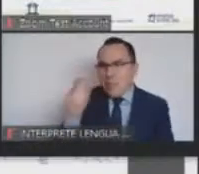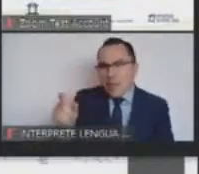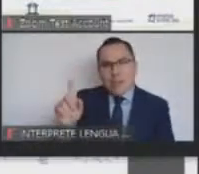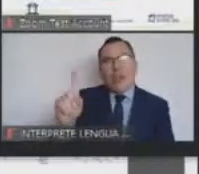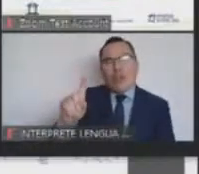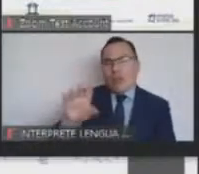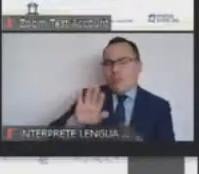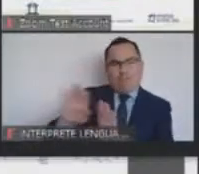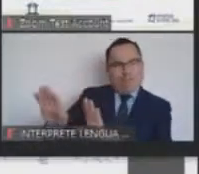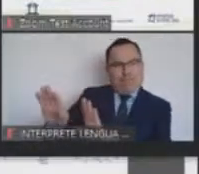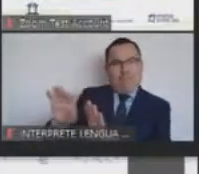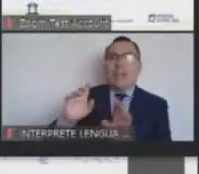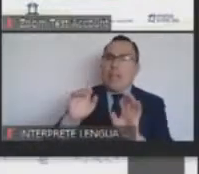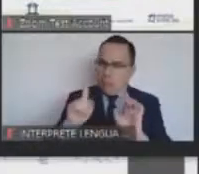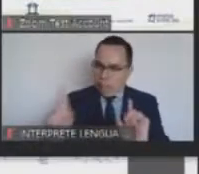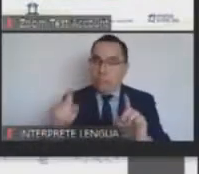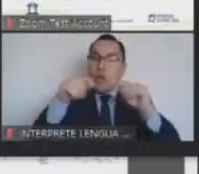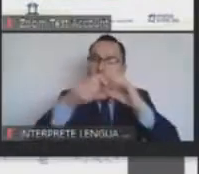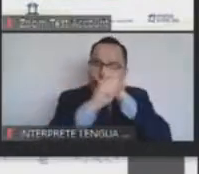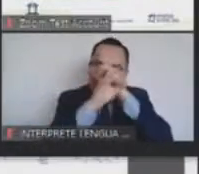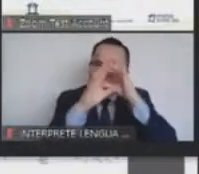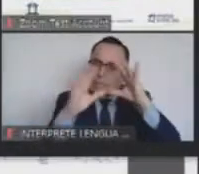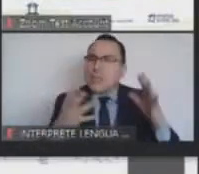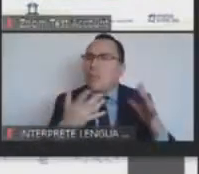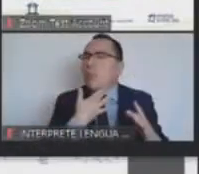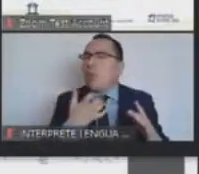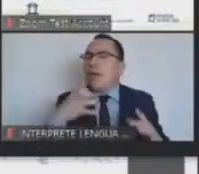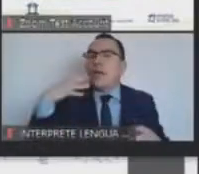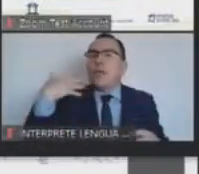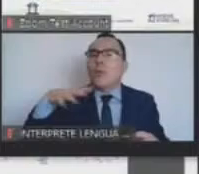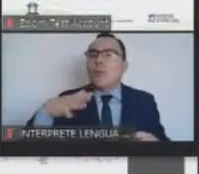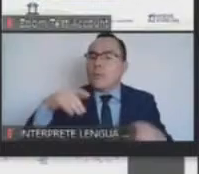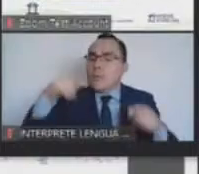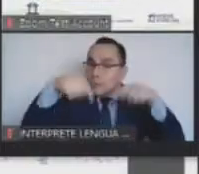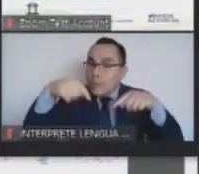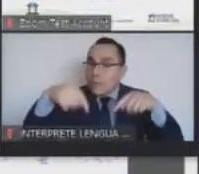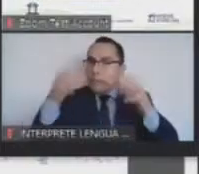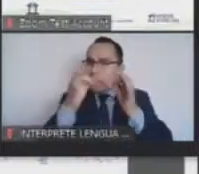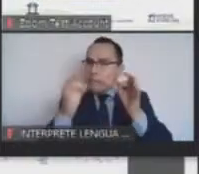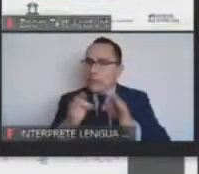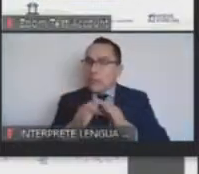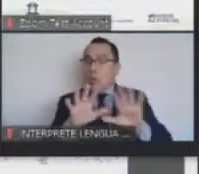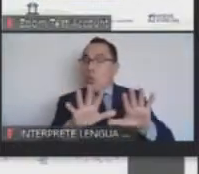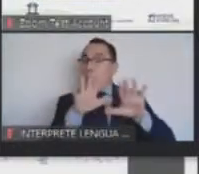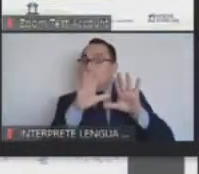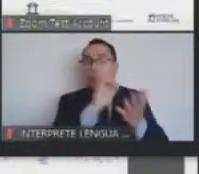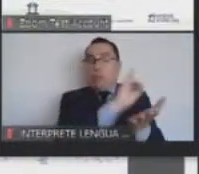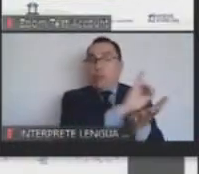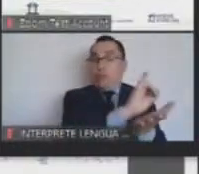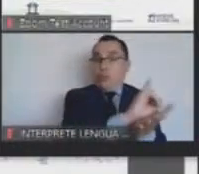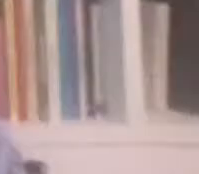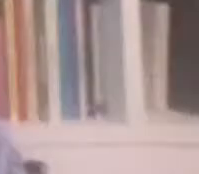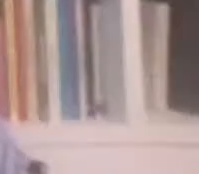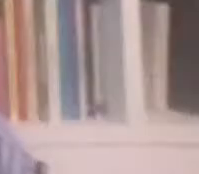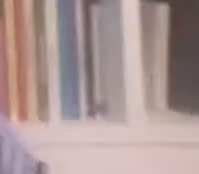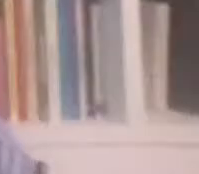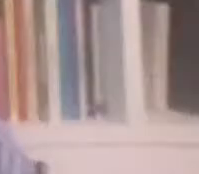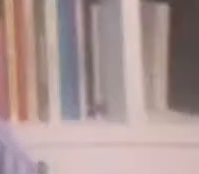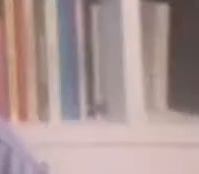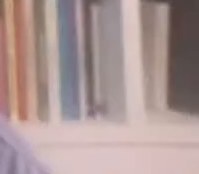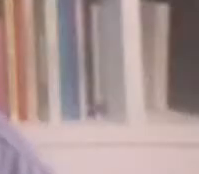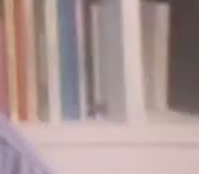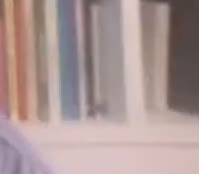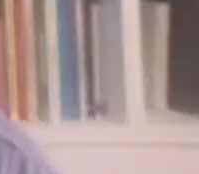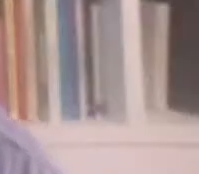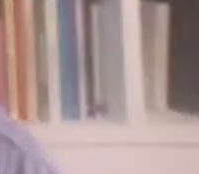de corrupción. ¿Por qué importa la transparencia y su impacto sobre instituciones? Primero, porque lleva mejores políticas